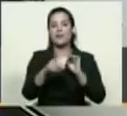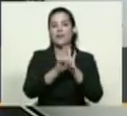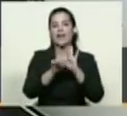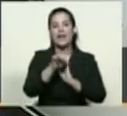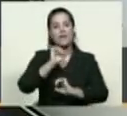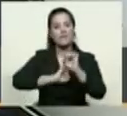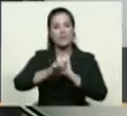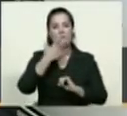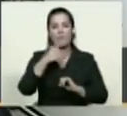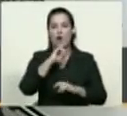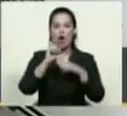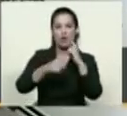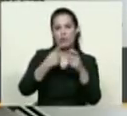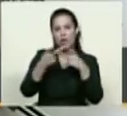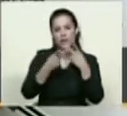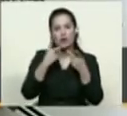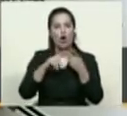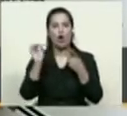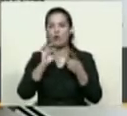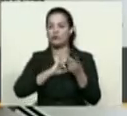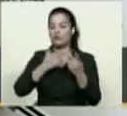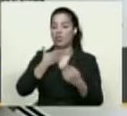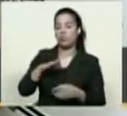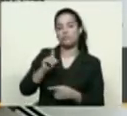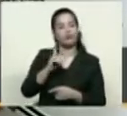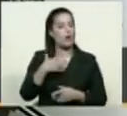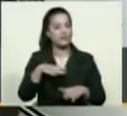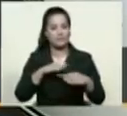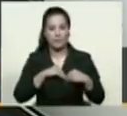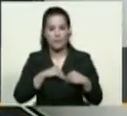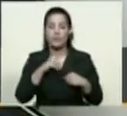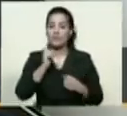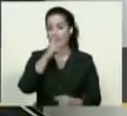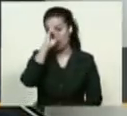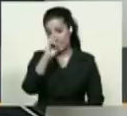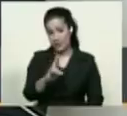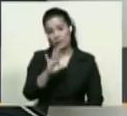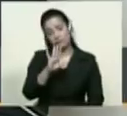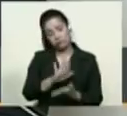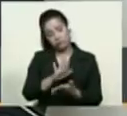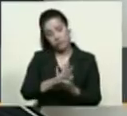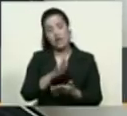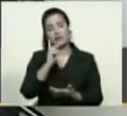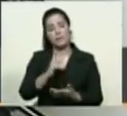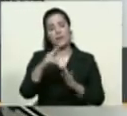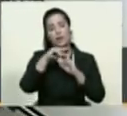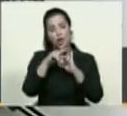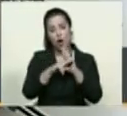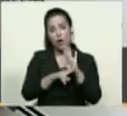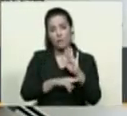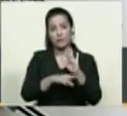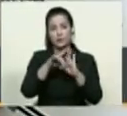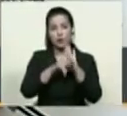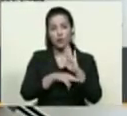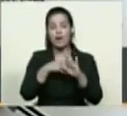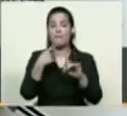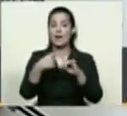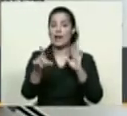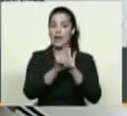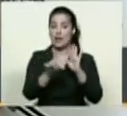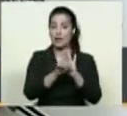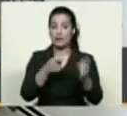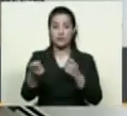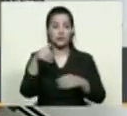social, contra el odio racial. Estamos obligados también a respetar y hacer respetar la normativa correspondiente en la ley, las leyes electorales